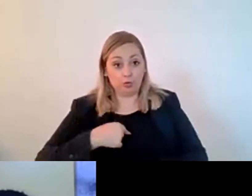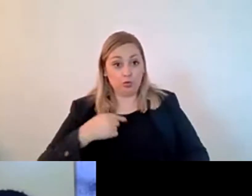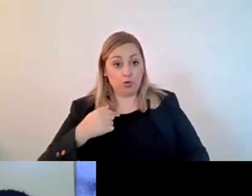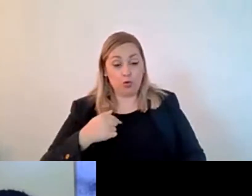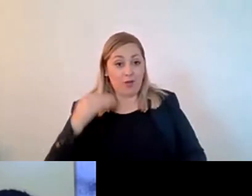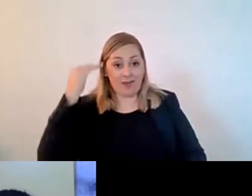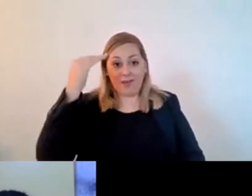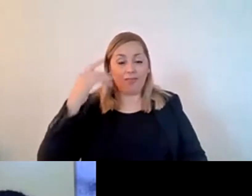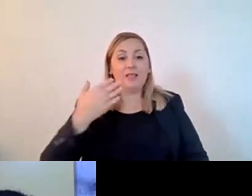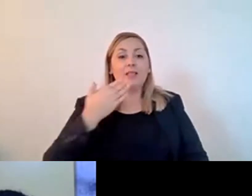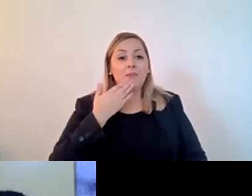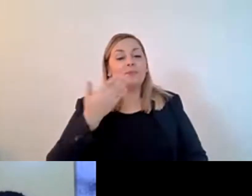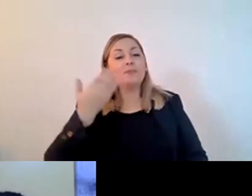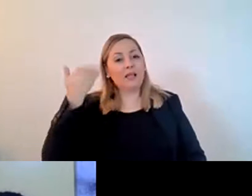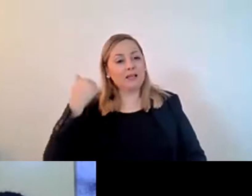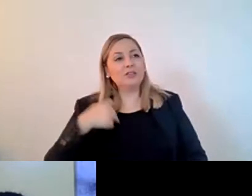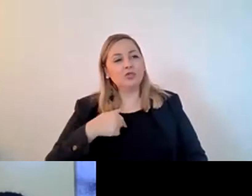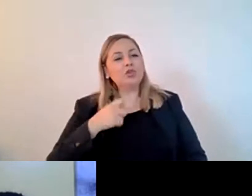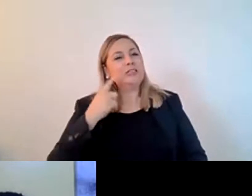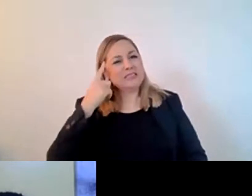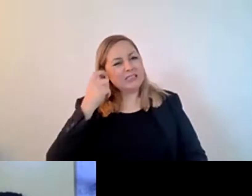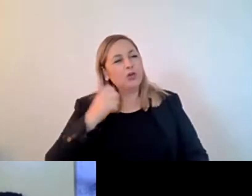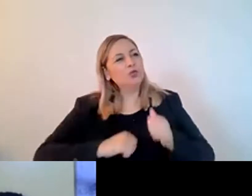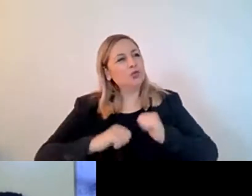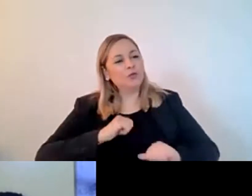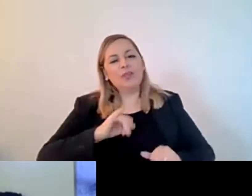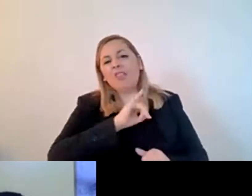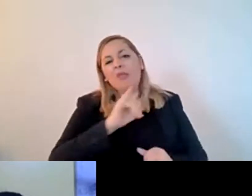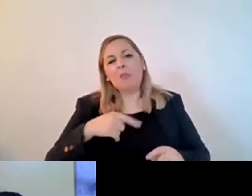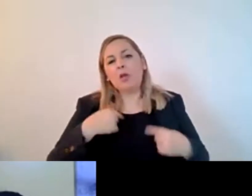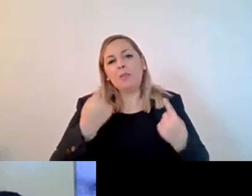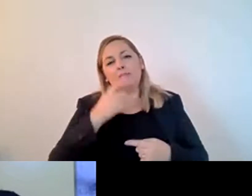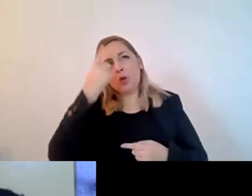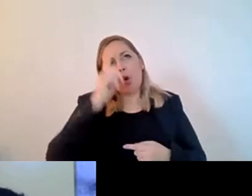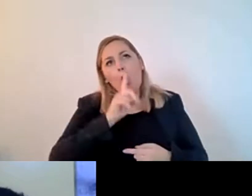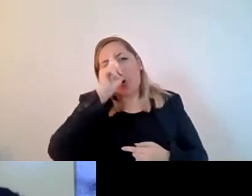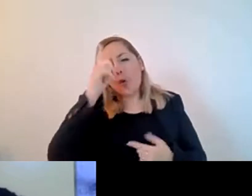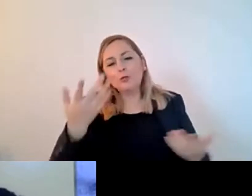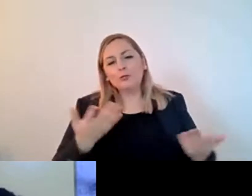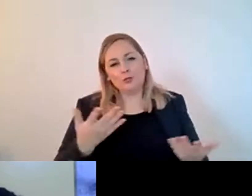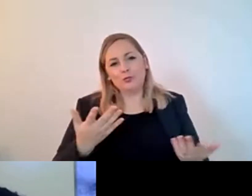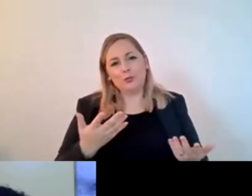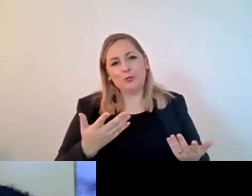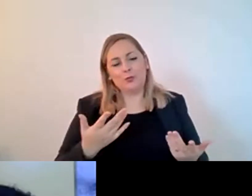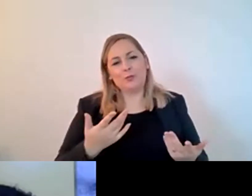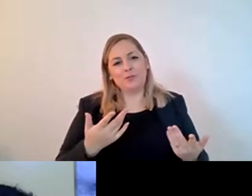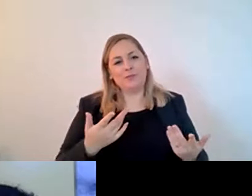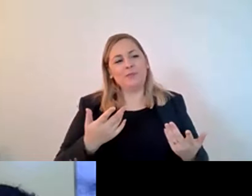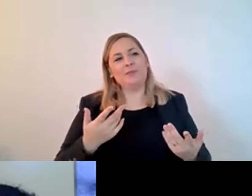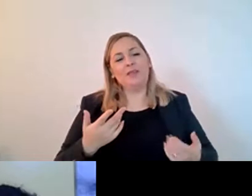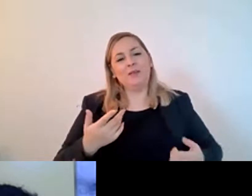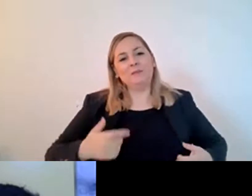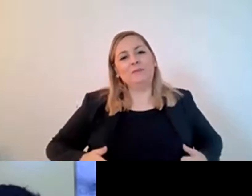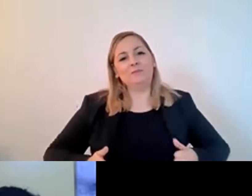pero que en algún momento yo creo que he sufrido esto y uno ya después se fue acostumbrando a tener...